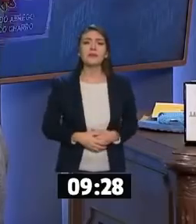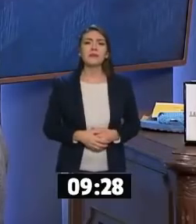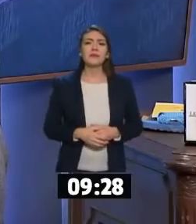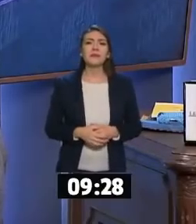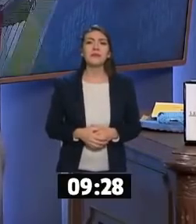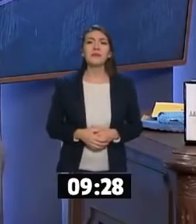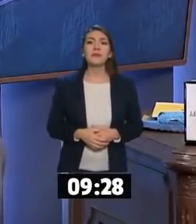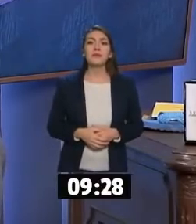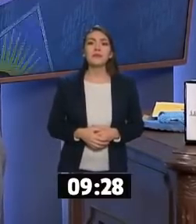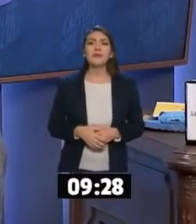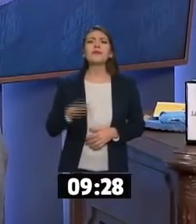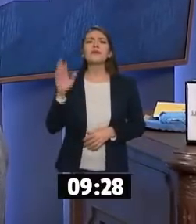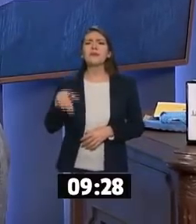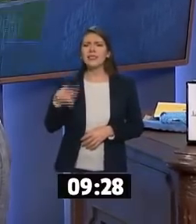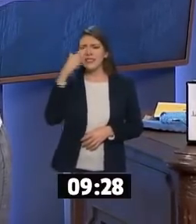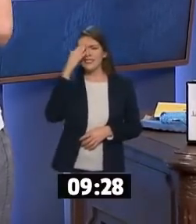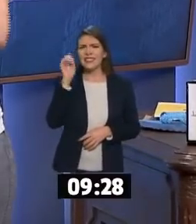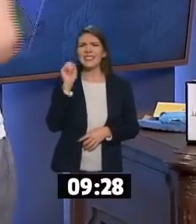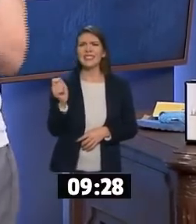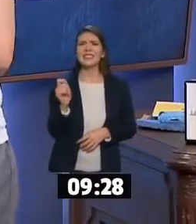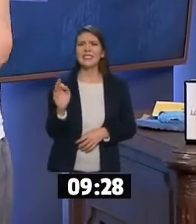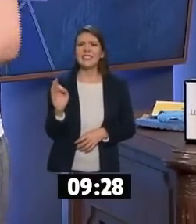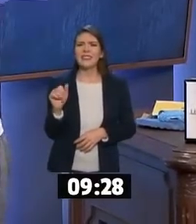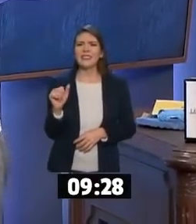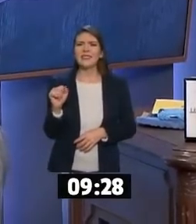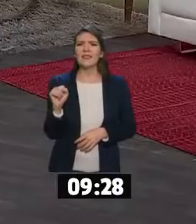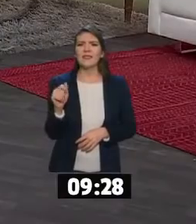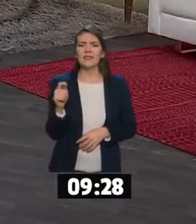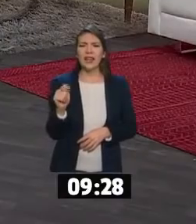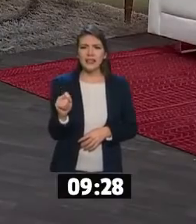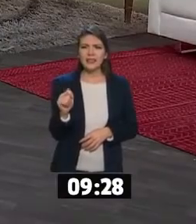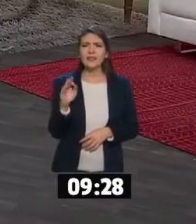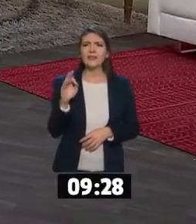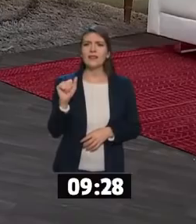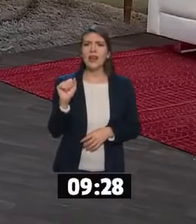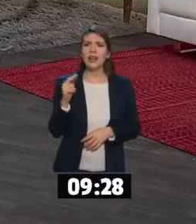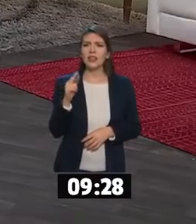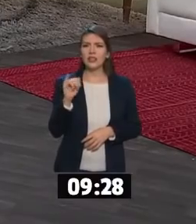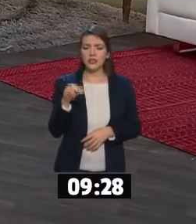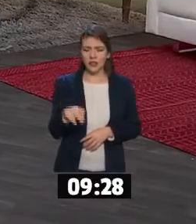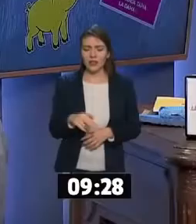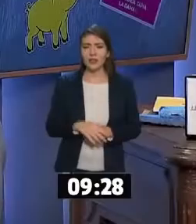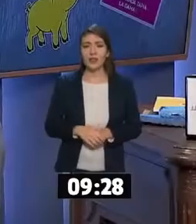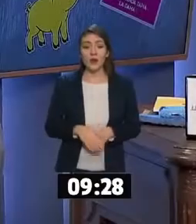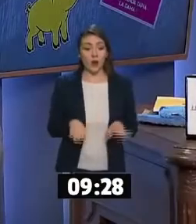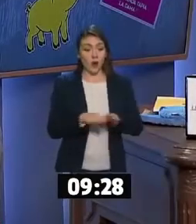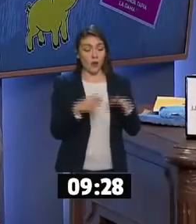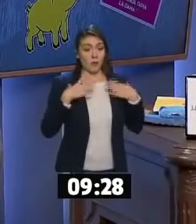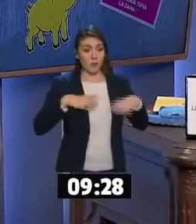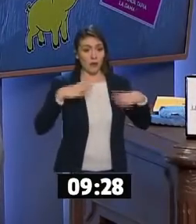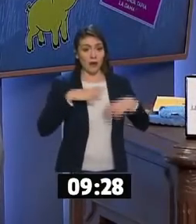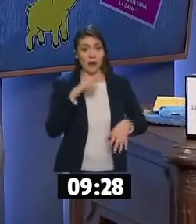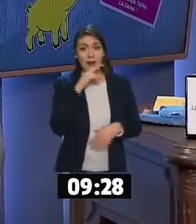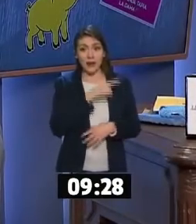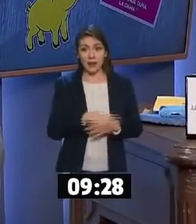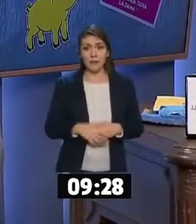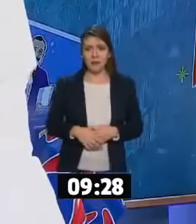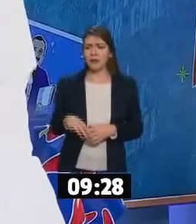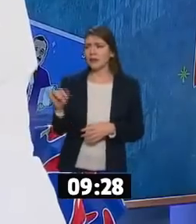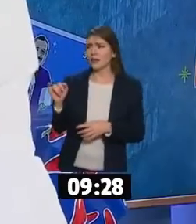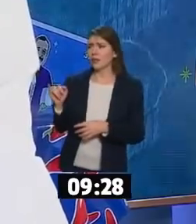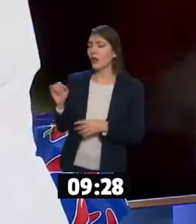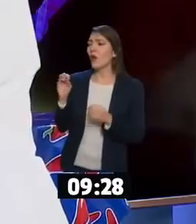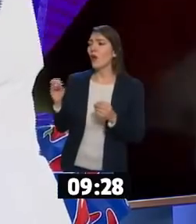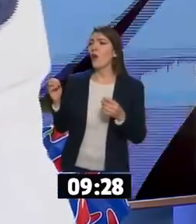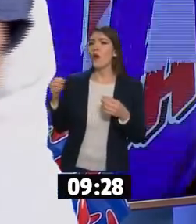fast fashion? No me vaya a decir que es vestirse El rápido. fine fashion, sí. No. Es O moda rápida. Sí, No. pues sí, no, pues de que ya